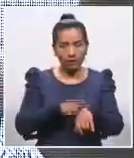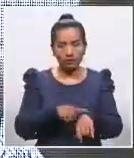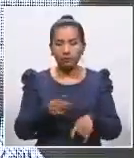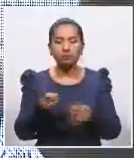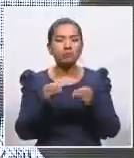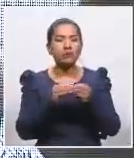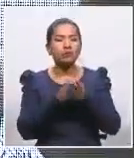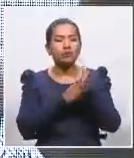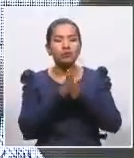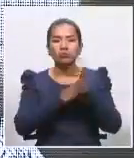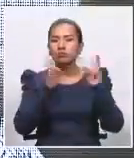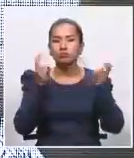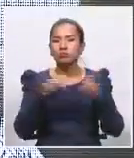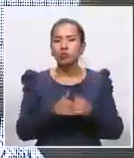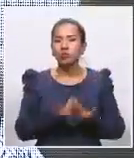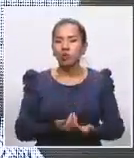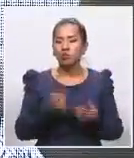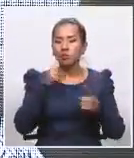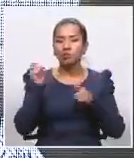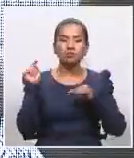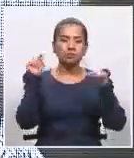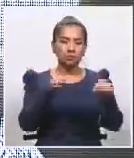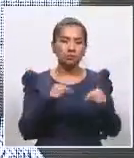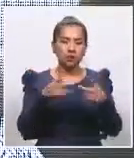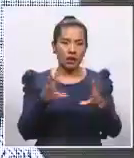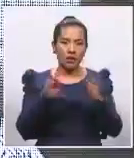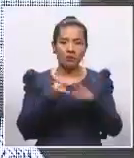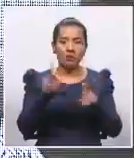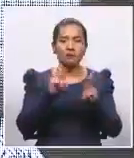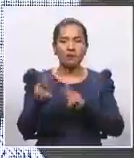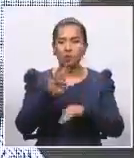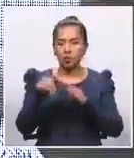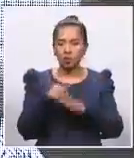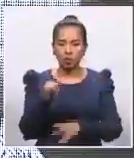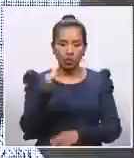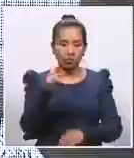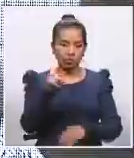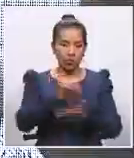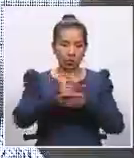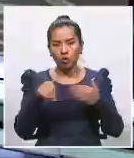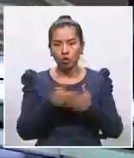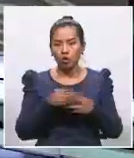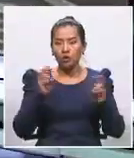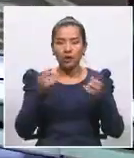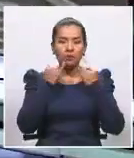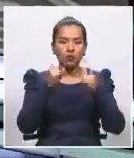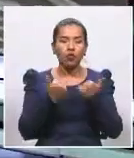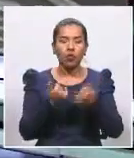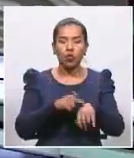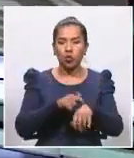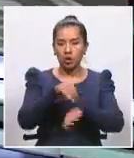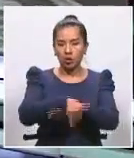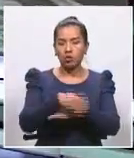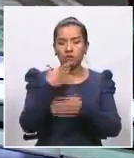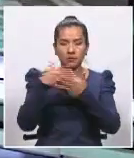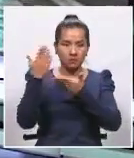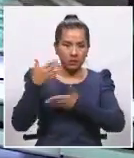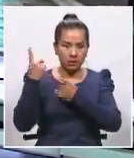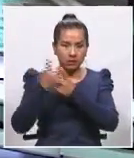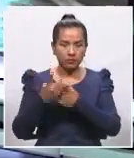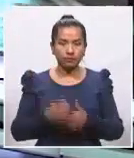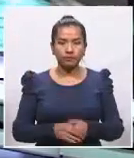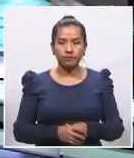expectativa a lo que vendría a ser esta audiencia para mañana jueves 20 de octubre que existe en esta hora de la noche. Bienvenido.